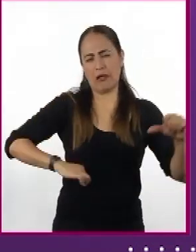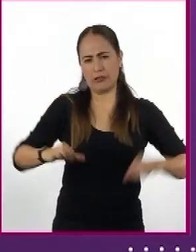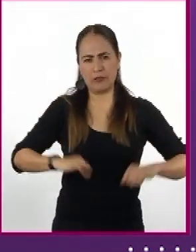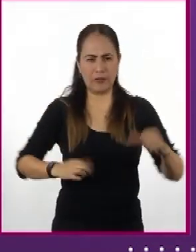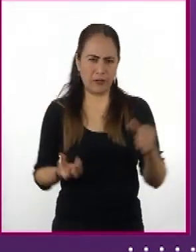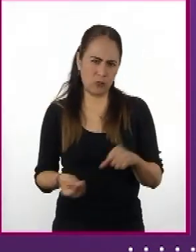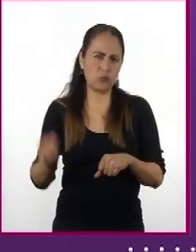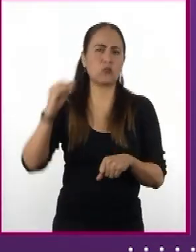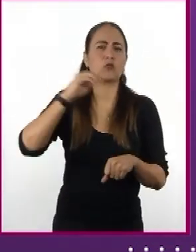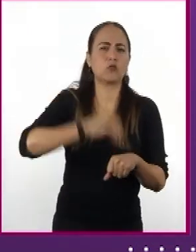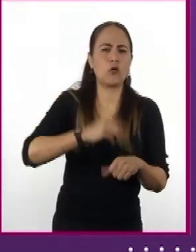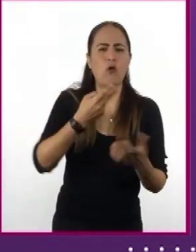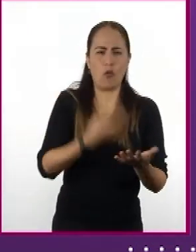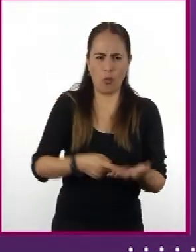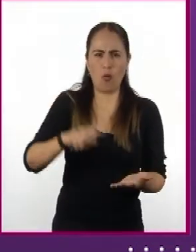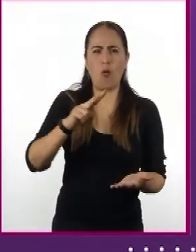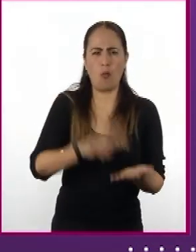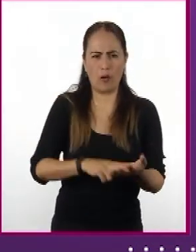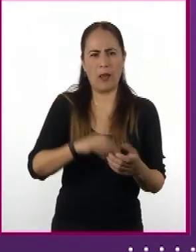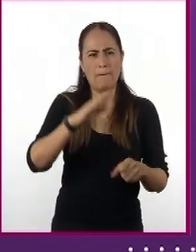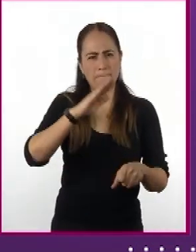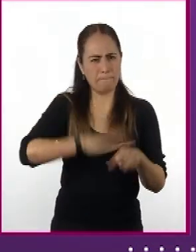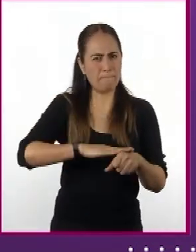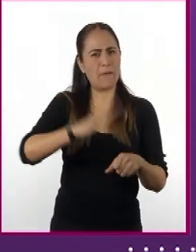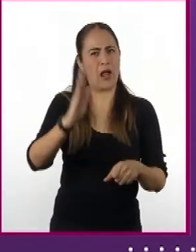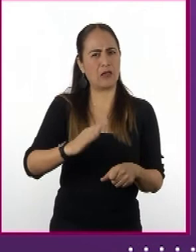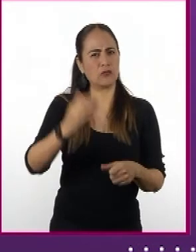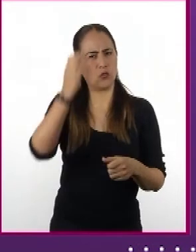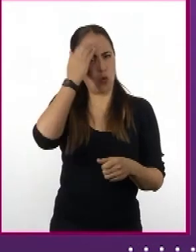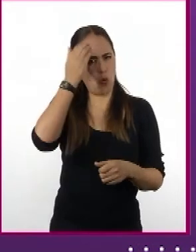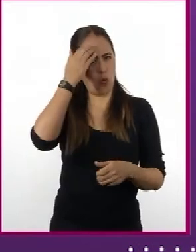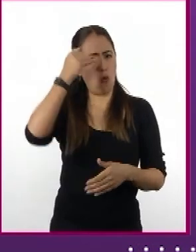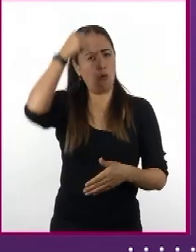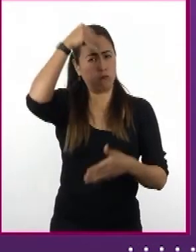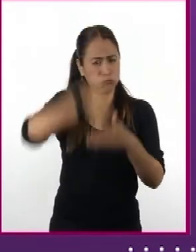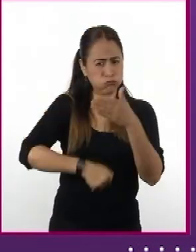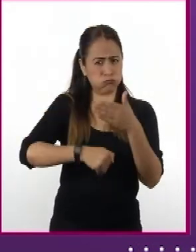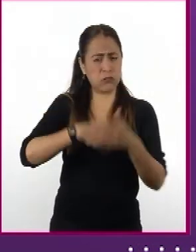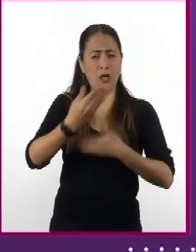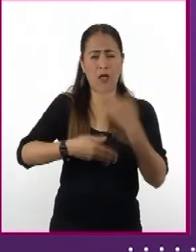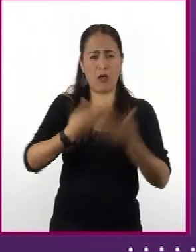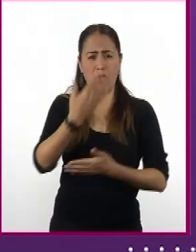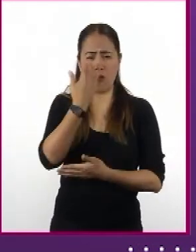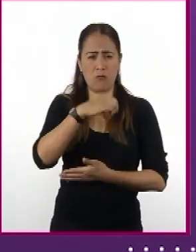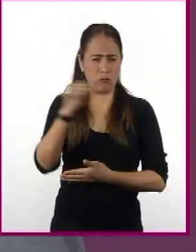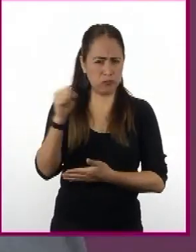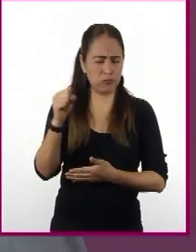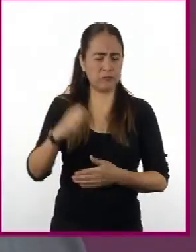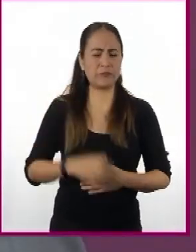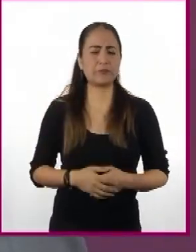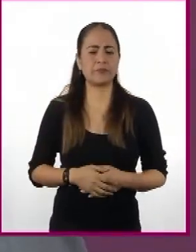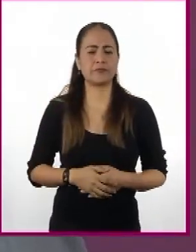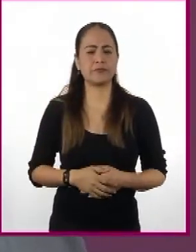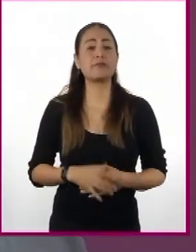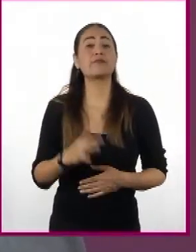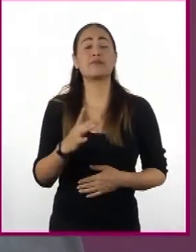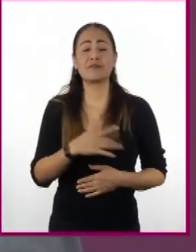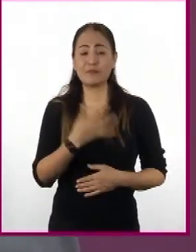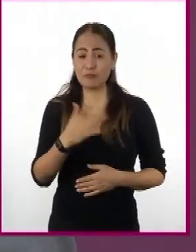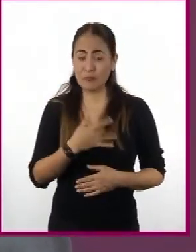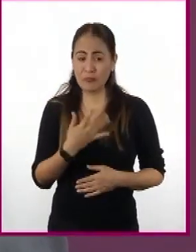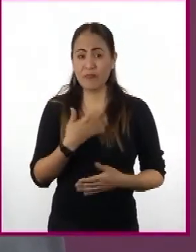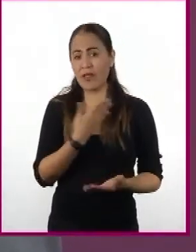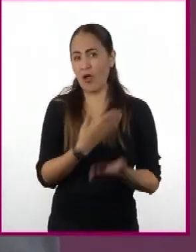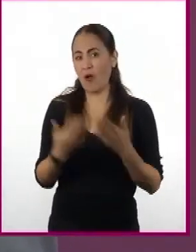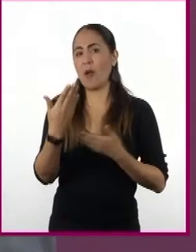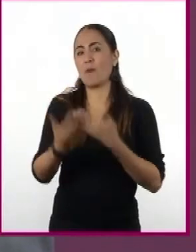retroalimenten, fortalezcan o complementen el dominio de los conocimientos o posturas teóricas revisadas. ¿Qué les parece si proponemos